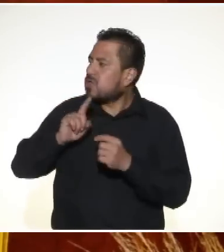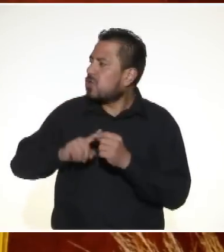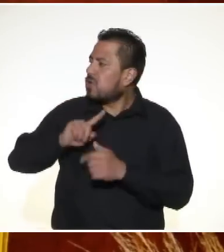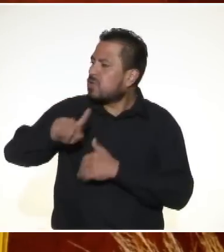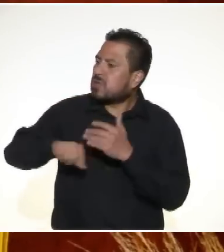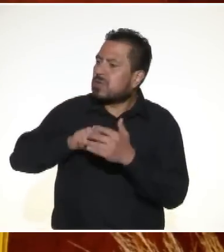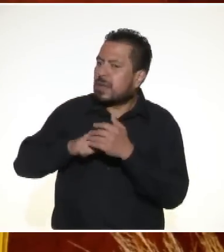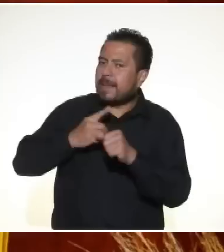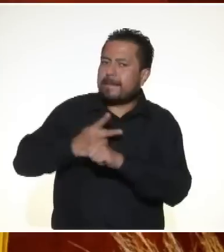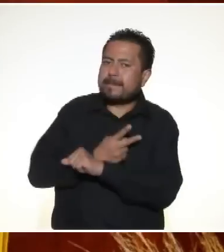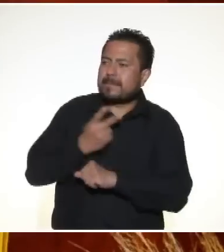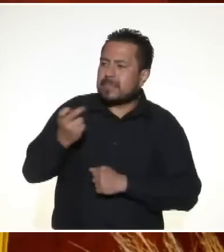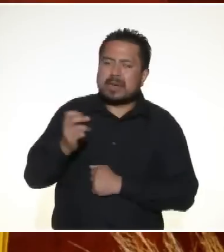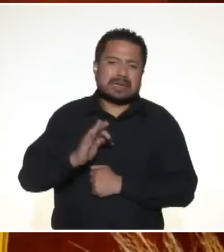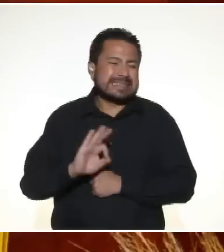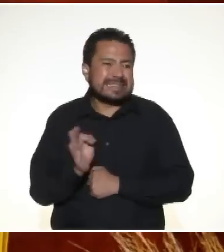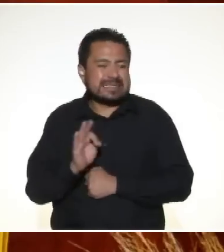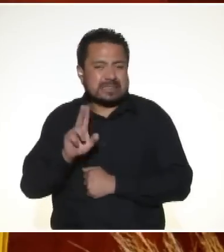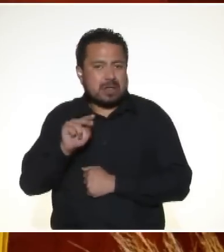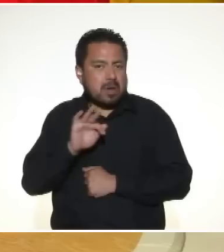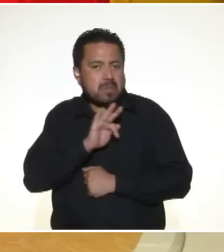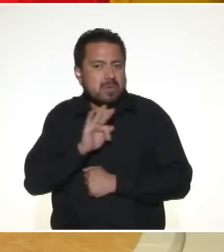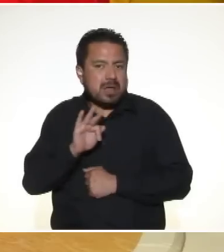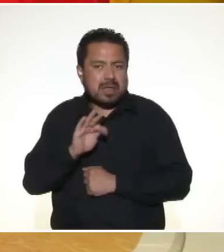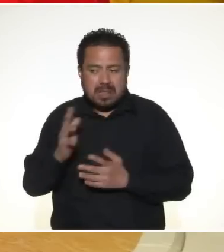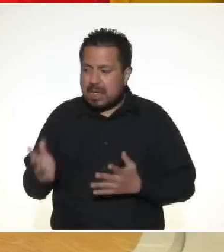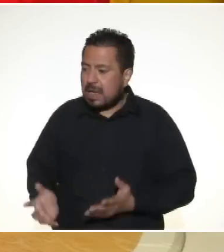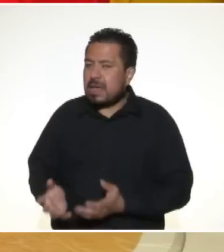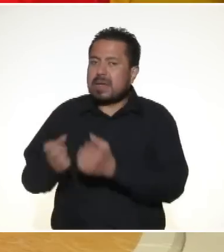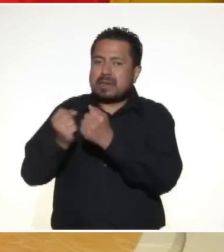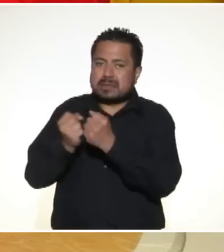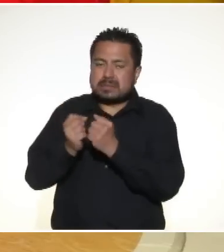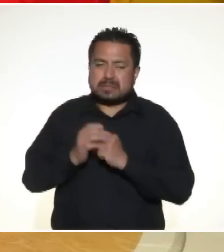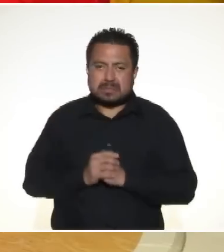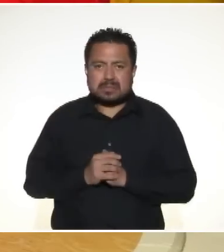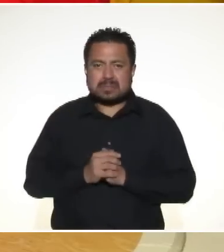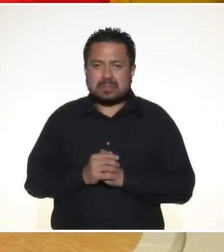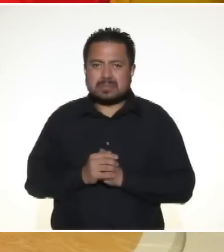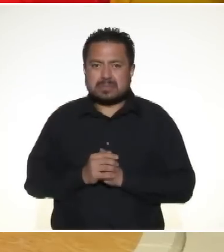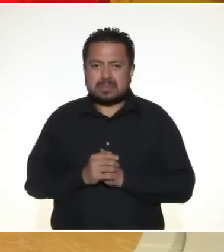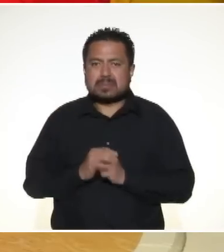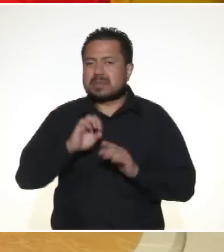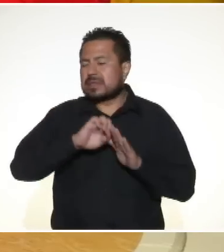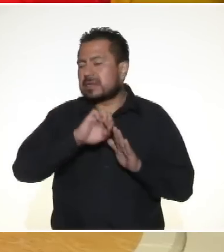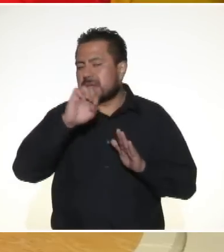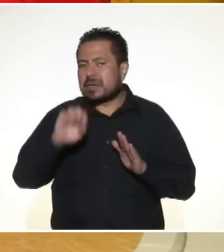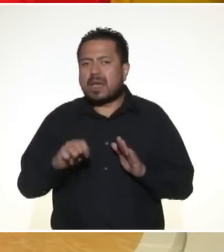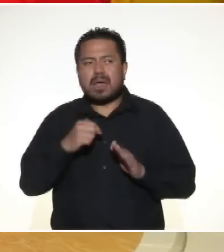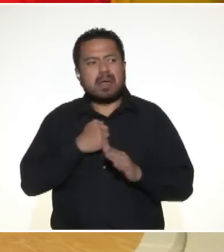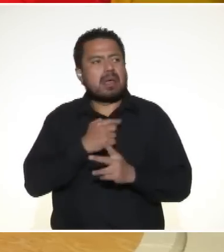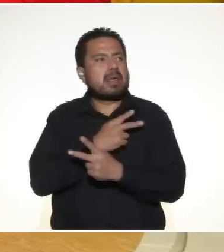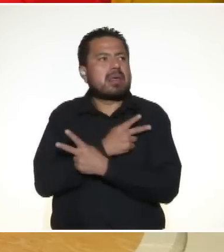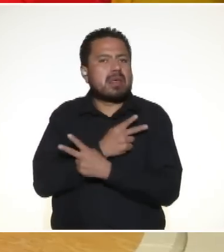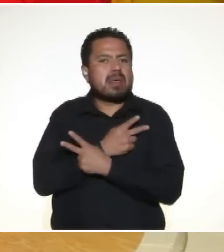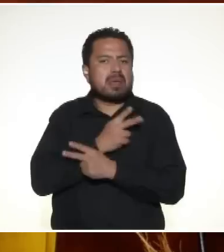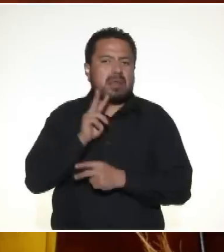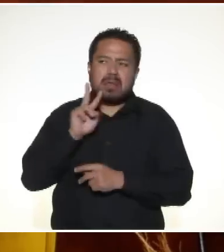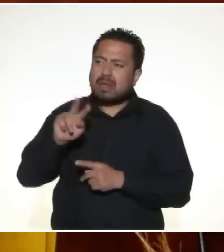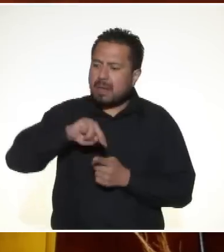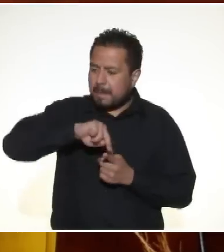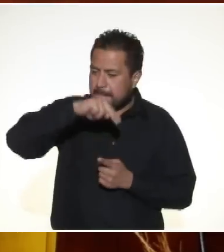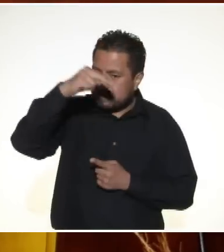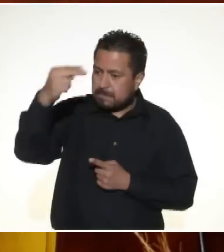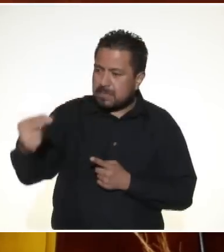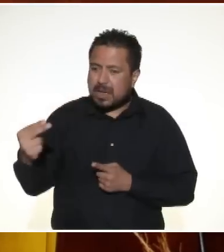fue el suceso, en caso de que no pueda hacerse un rescate. Es que a eso voy. Por Y se tenga ejemplo, que si estamos de recuperar. vacaciones y veo que se cae un niño a